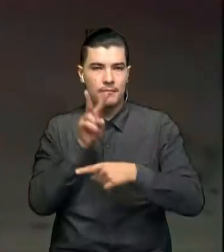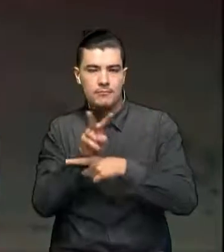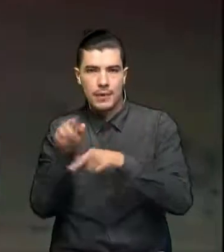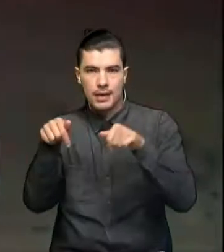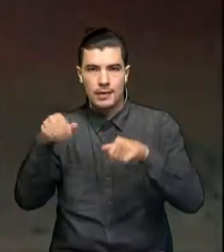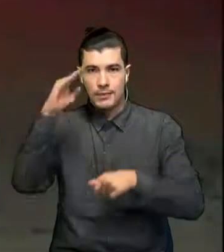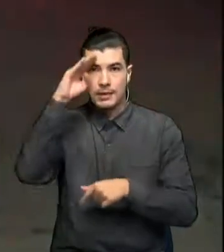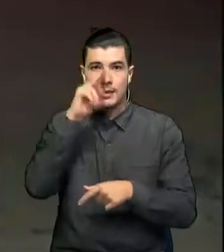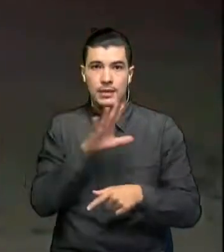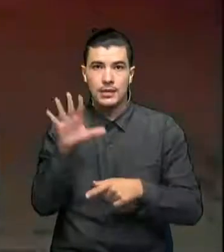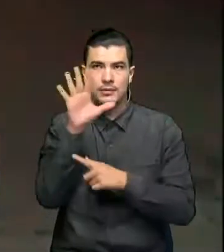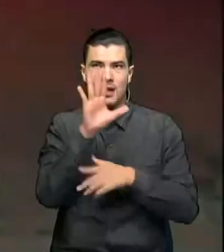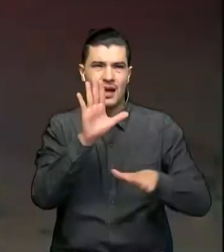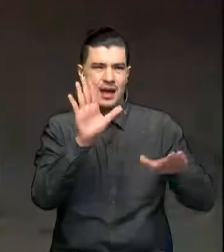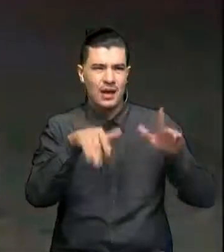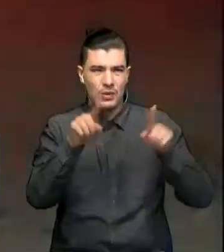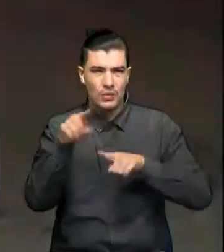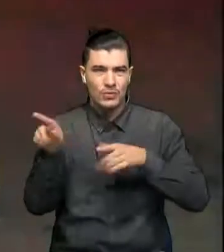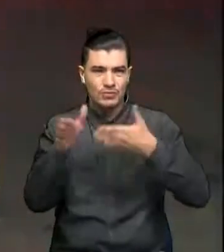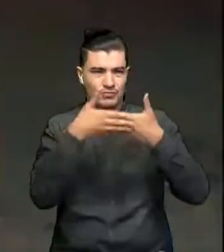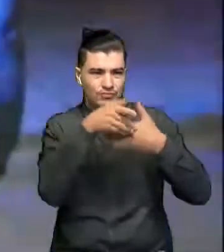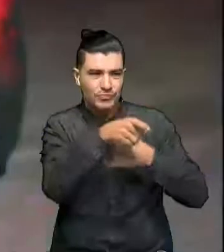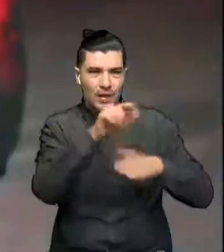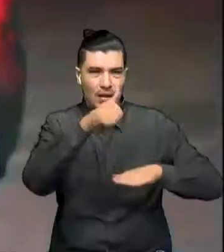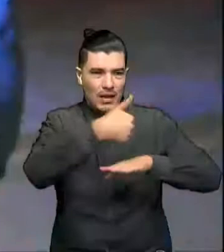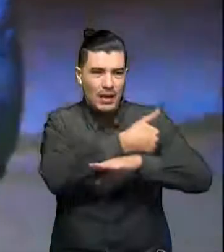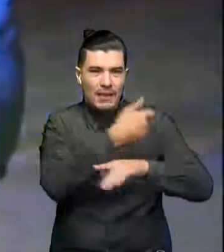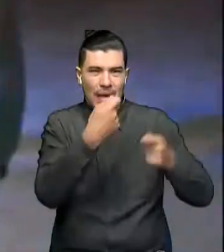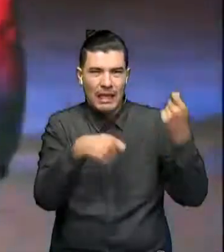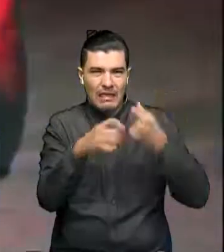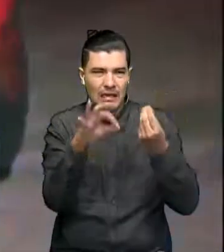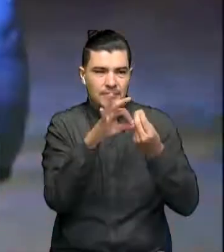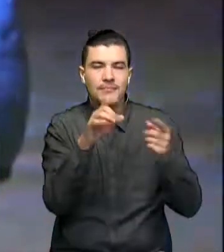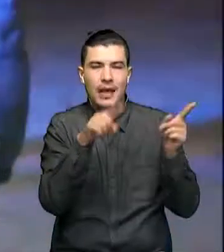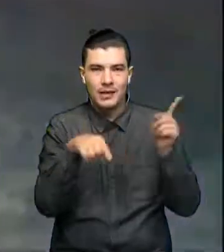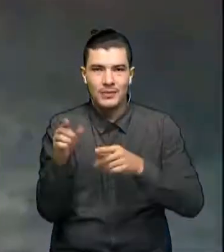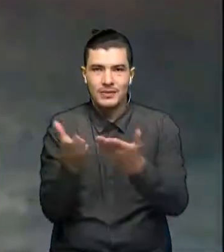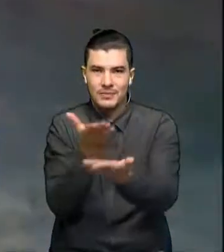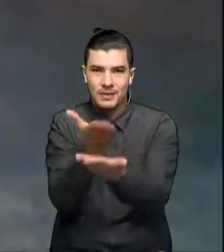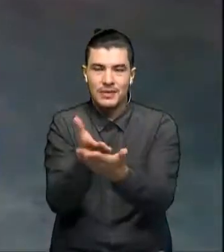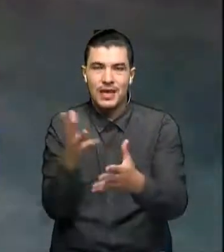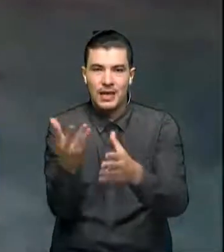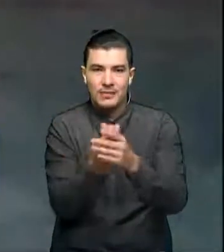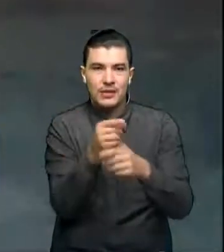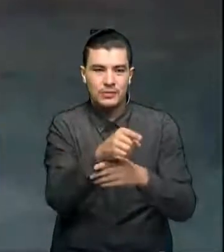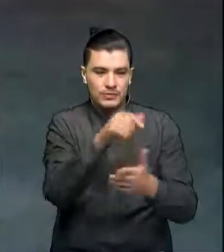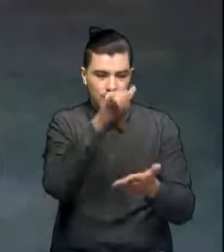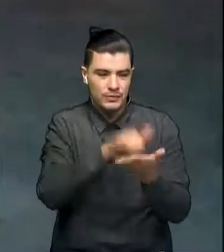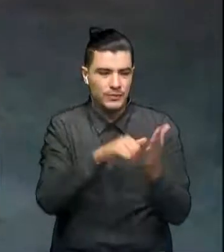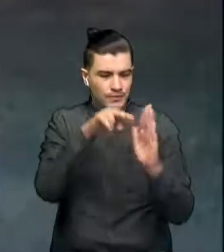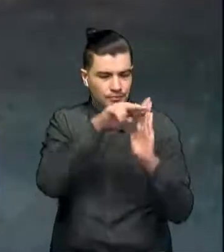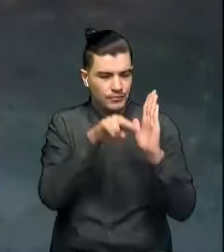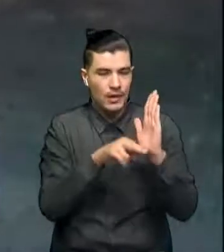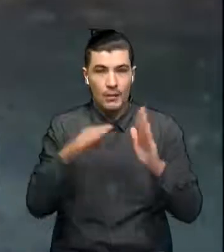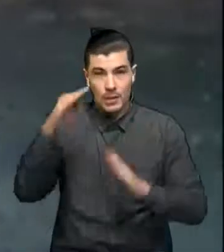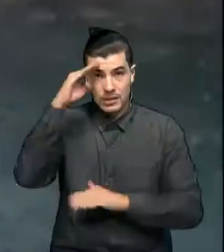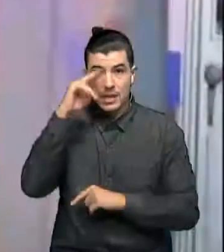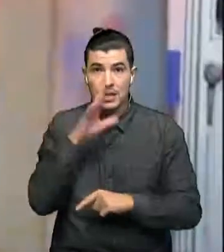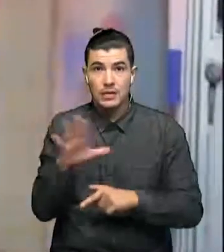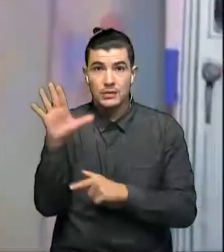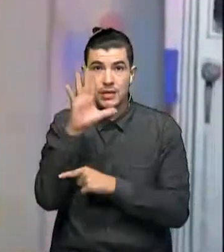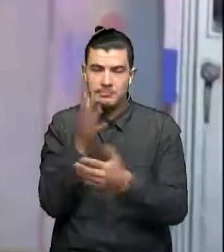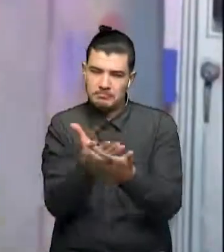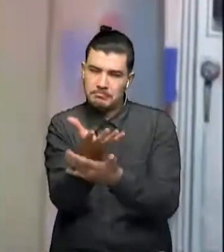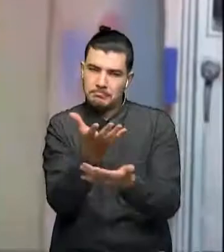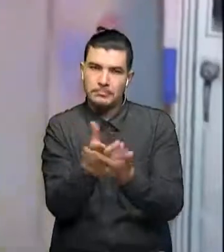el cierre de establecimientos que se han prestado para actividades ilícitas hace parte de varias propuestas incluidas en un paquete de medidas que la policía nacional le